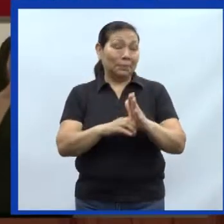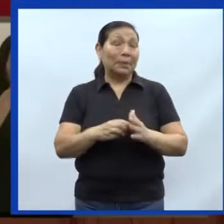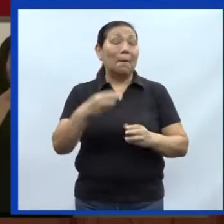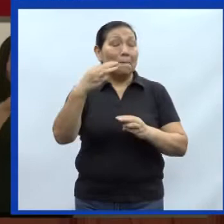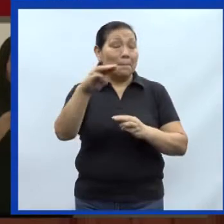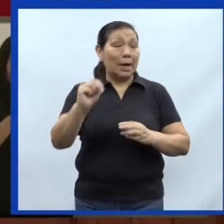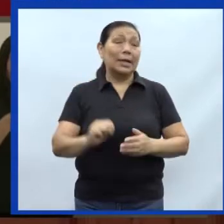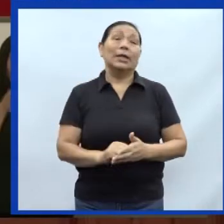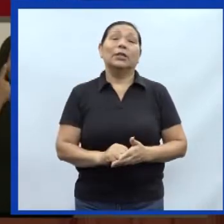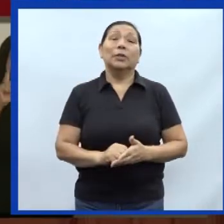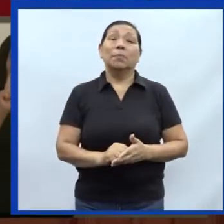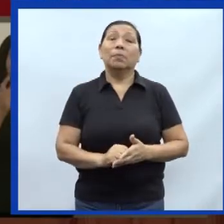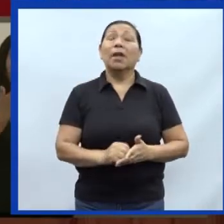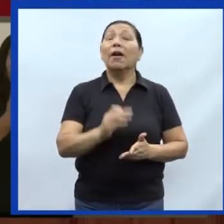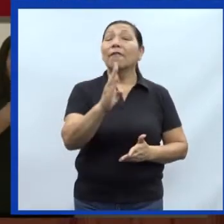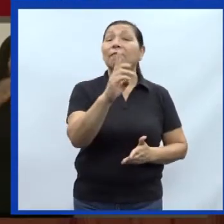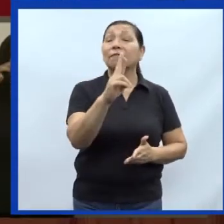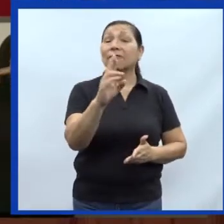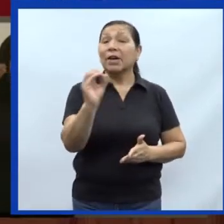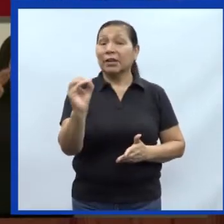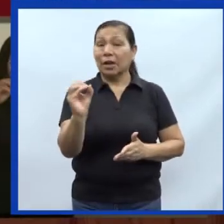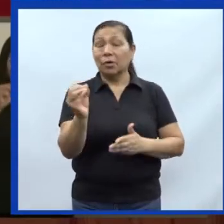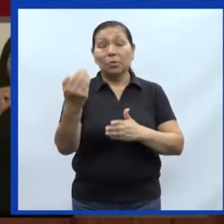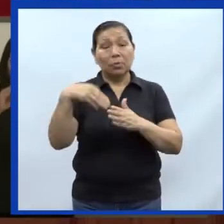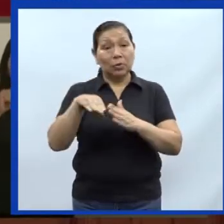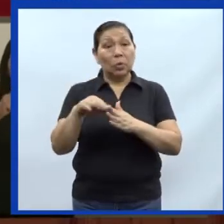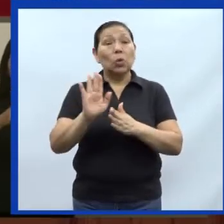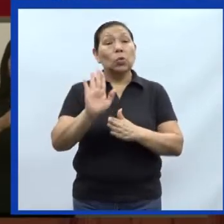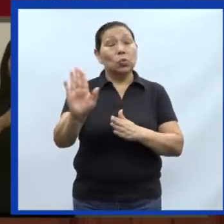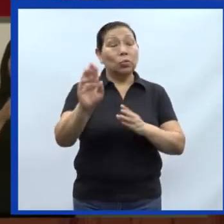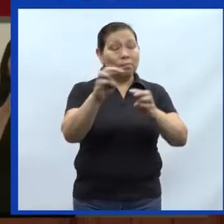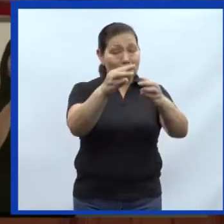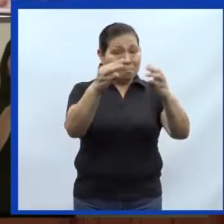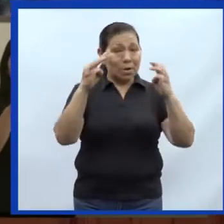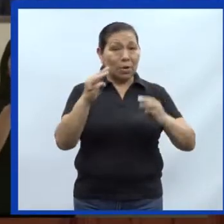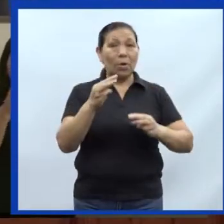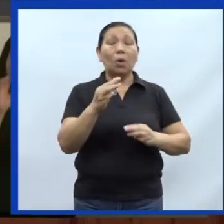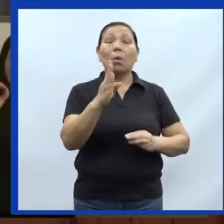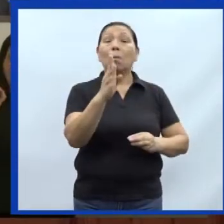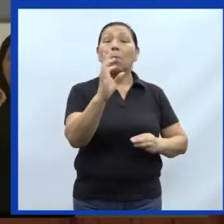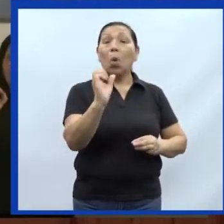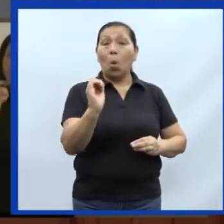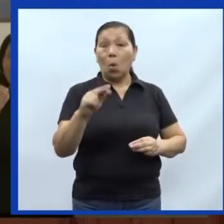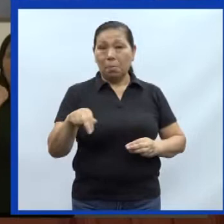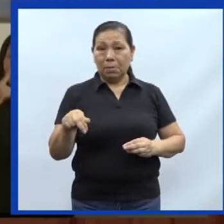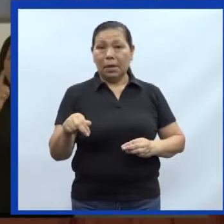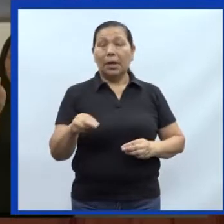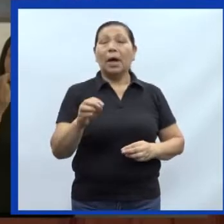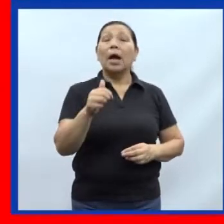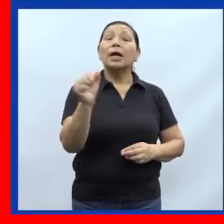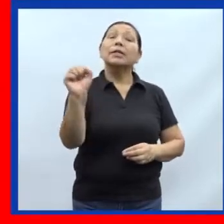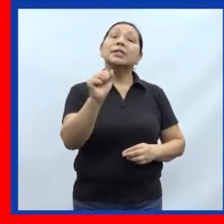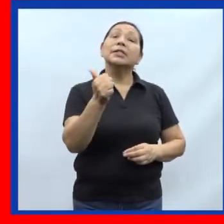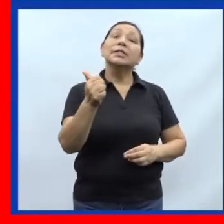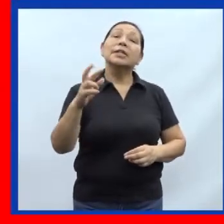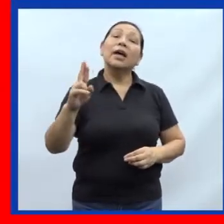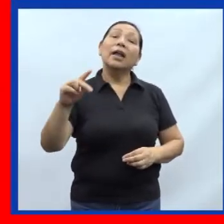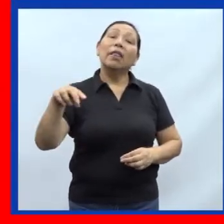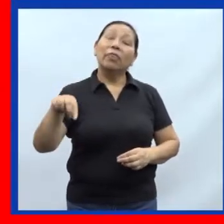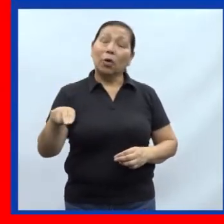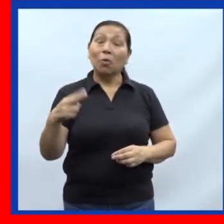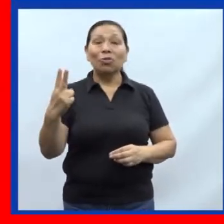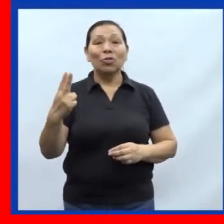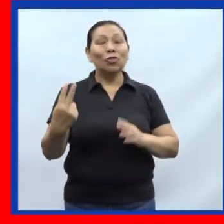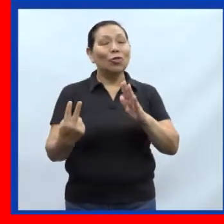el magistrado Augusto Ferrero e integrada por sus colegas Ernesto Blume y José Luis Ardón, dejaron al